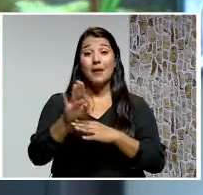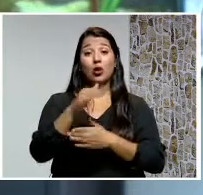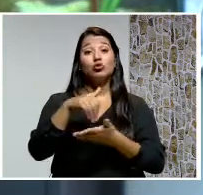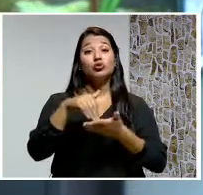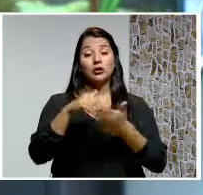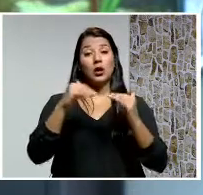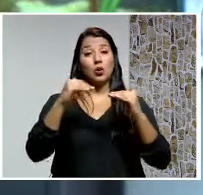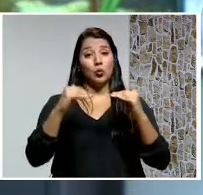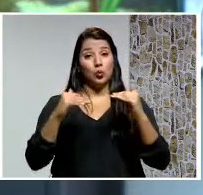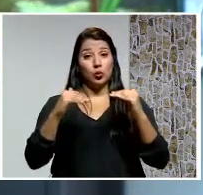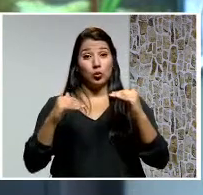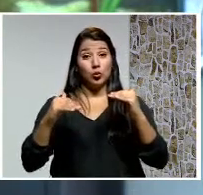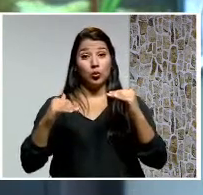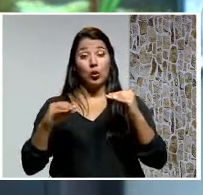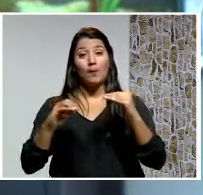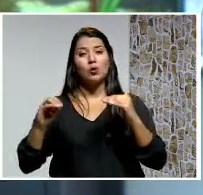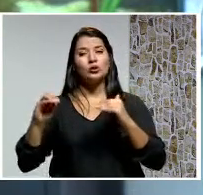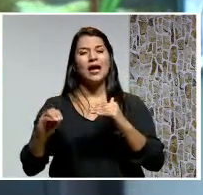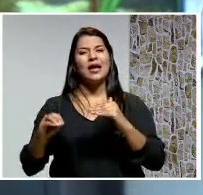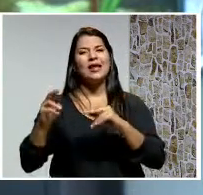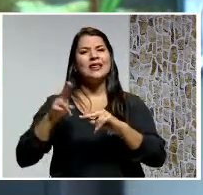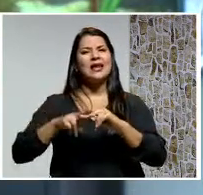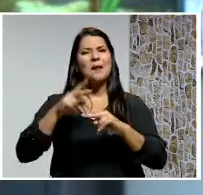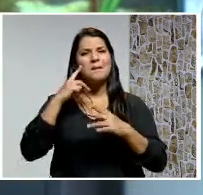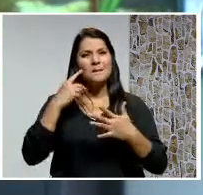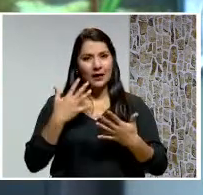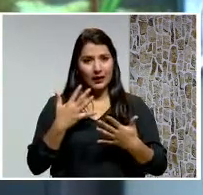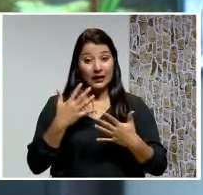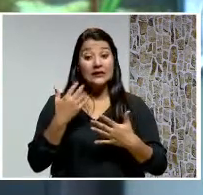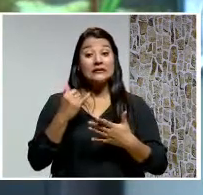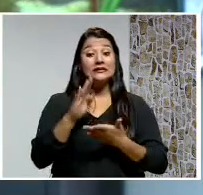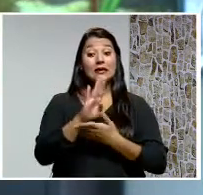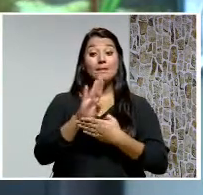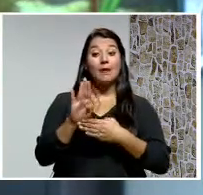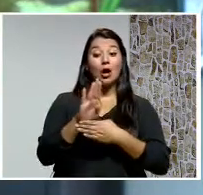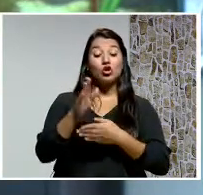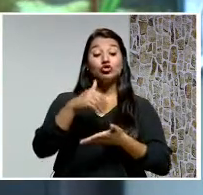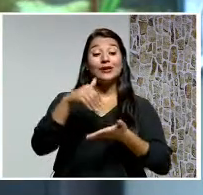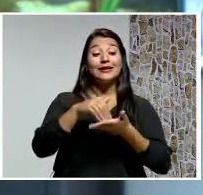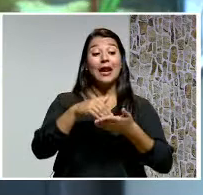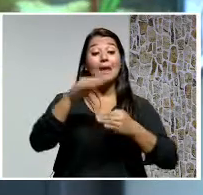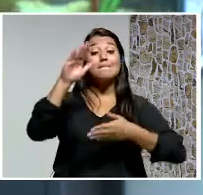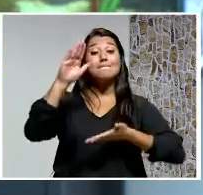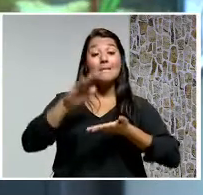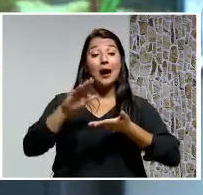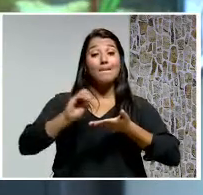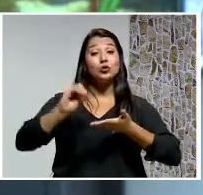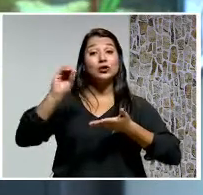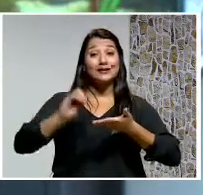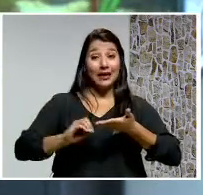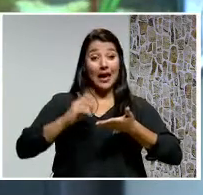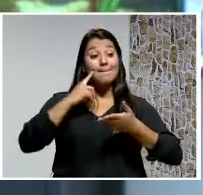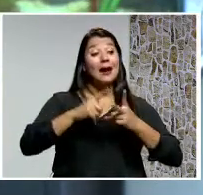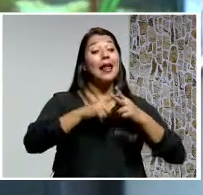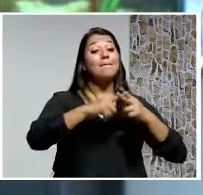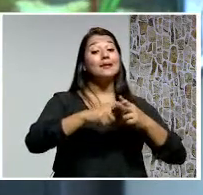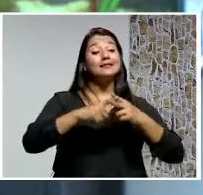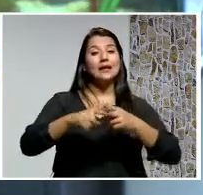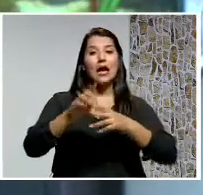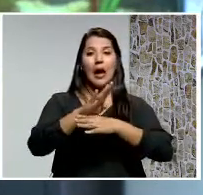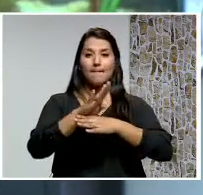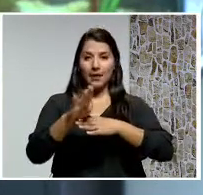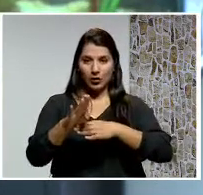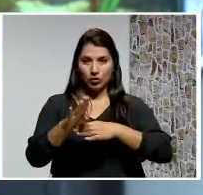bajando esa tasa con el objetivo de que esa reducción se traslade al mercado financiero. Esa reducción hasta la fecha, desde enero de 2019,